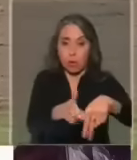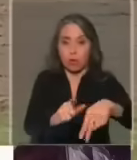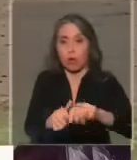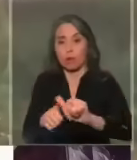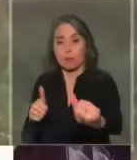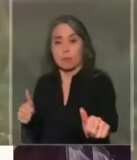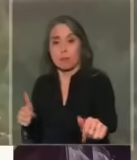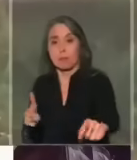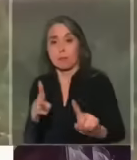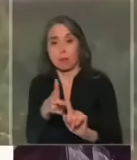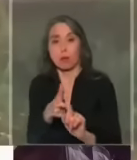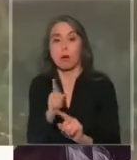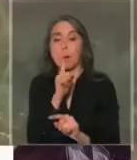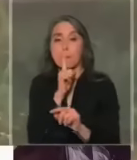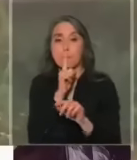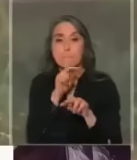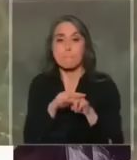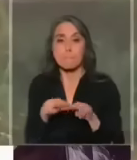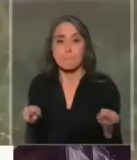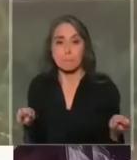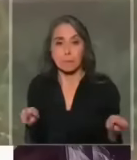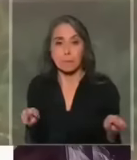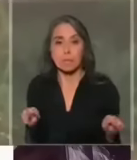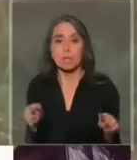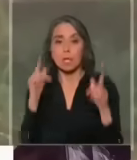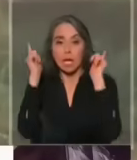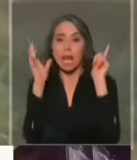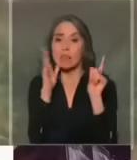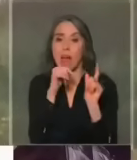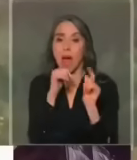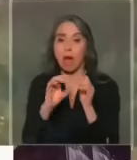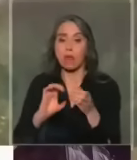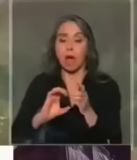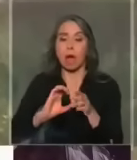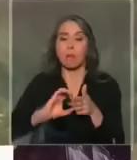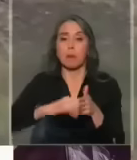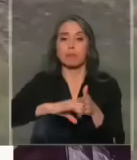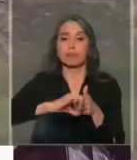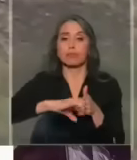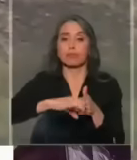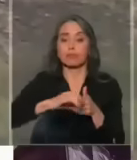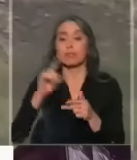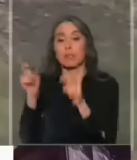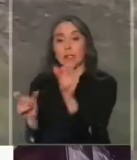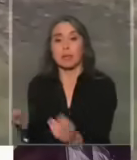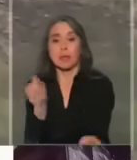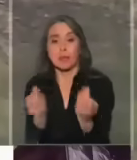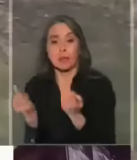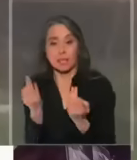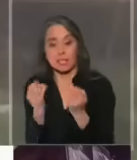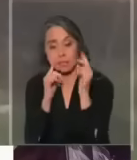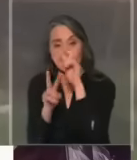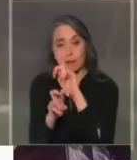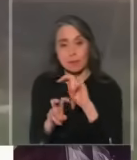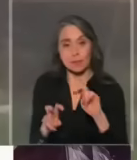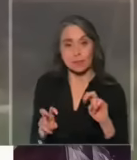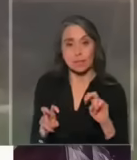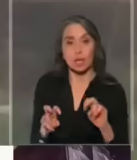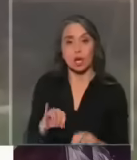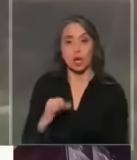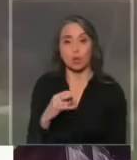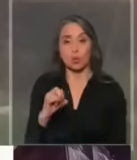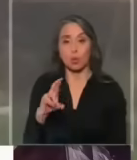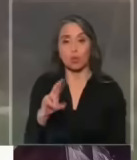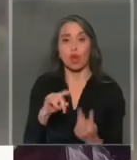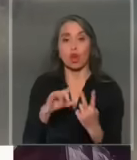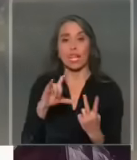Tras esto, el silencio. Ausencia de sonido que cobra particular relevancia, ya que según fuentes vinculadas a la investigación, Junior y